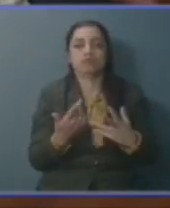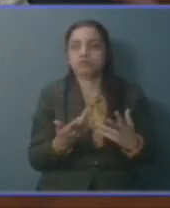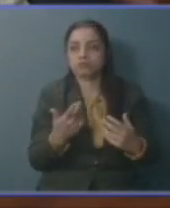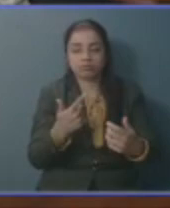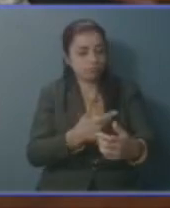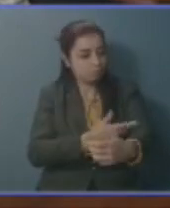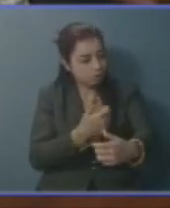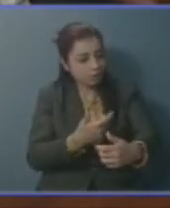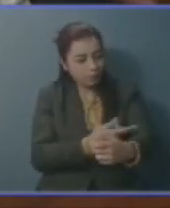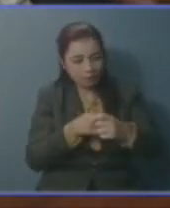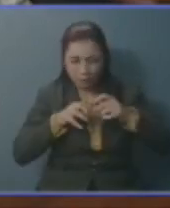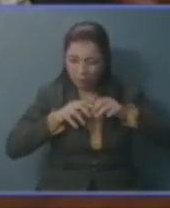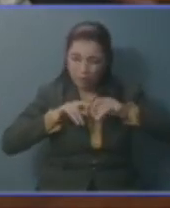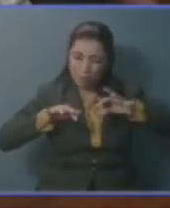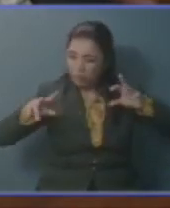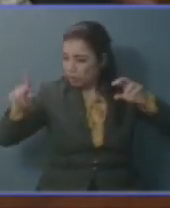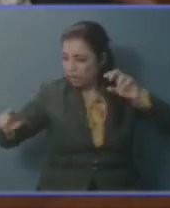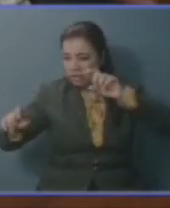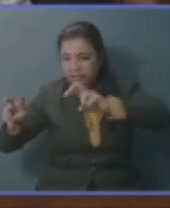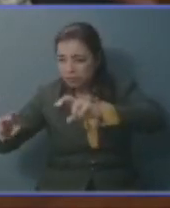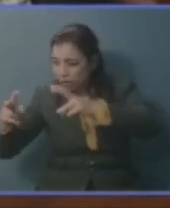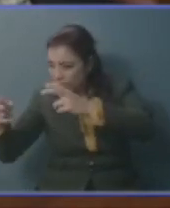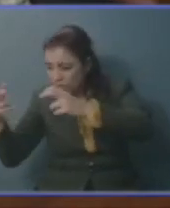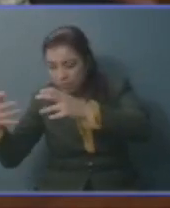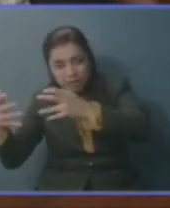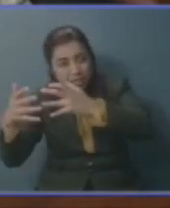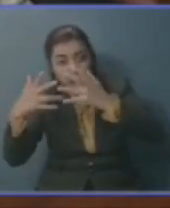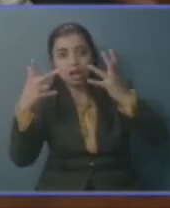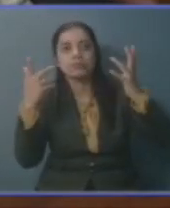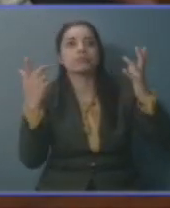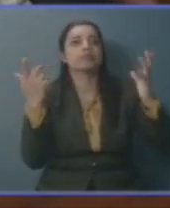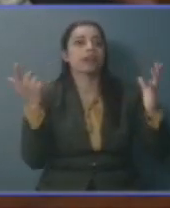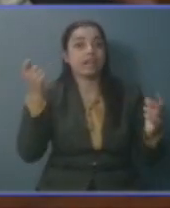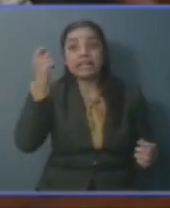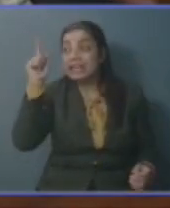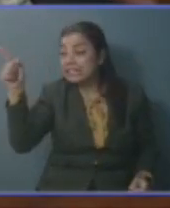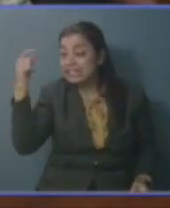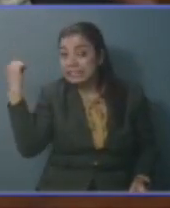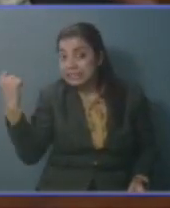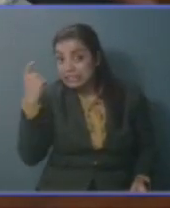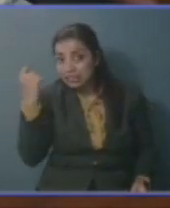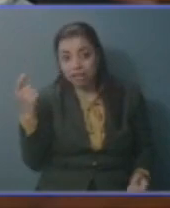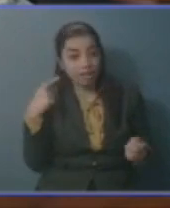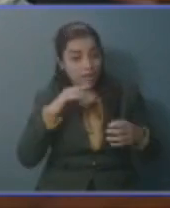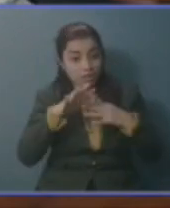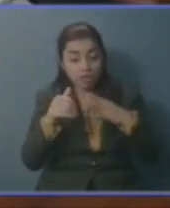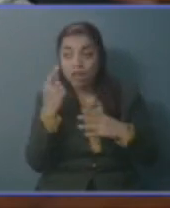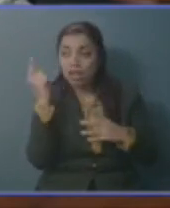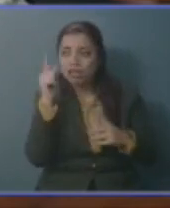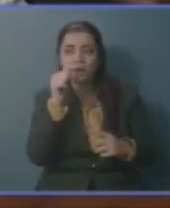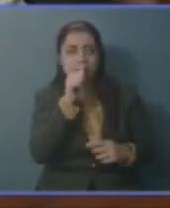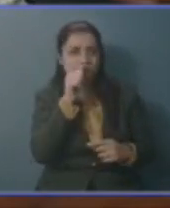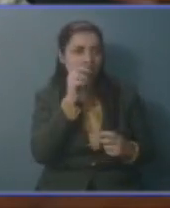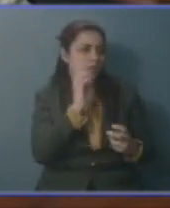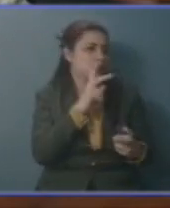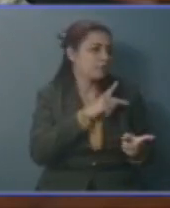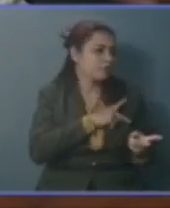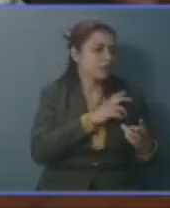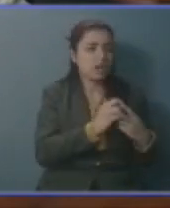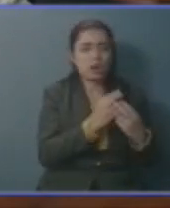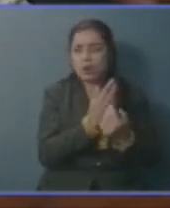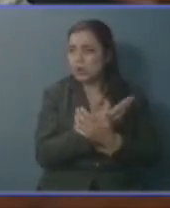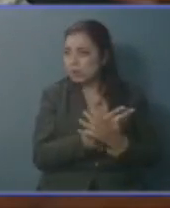las pruebas y se entienda que liberalizándolas, todo mundo, hasta privadamente cada quien,